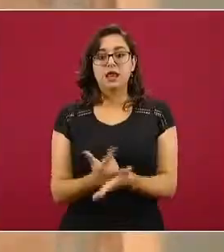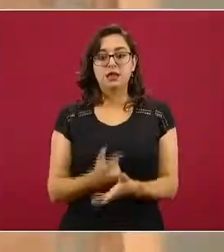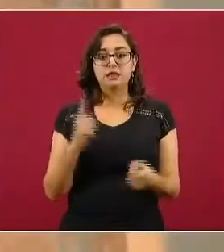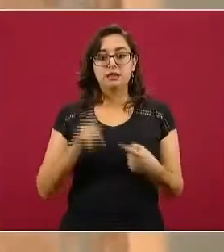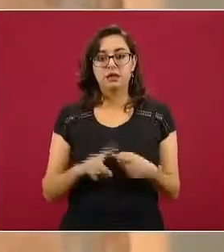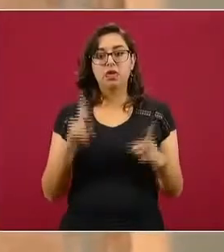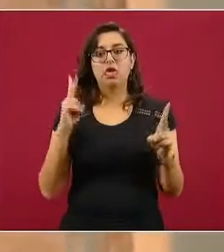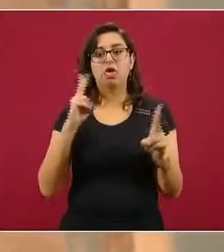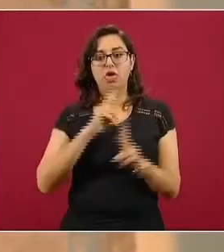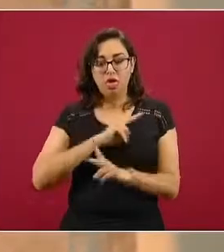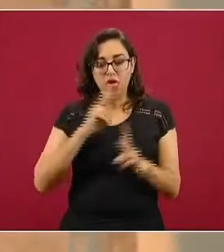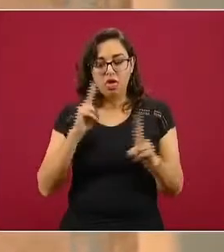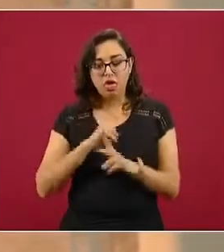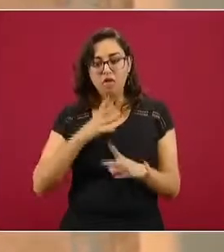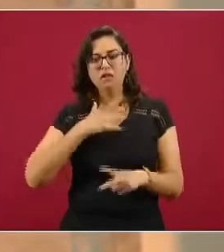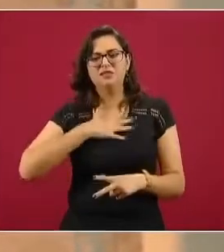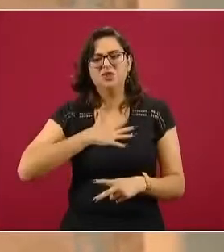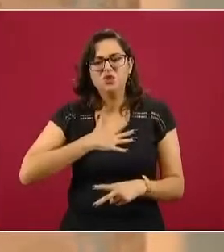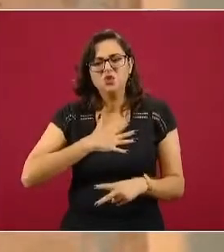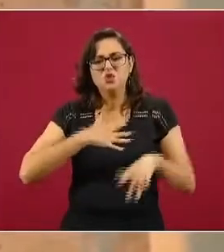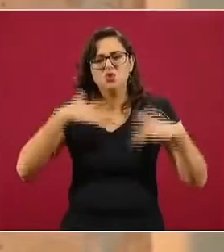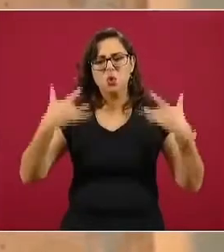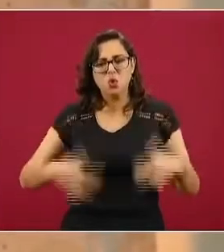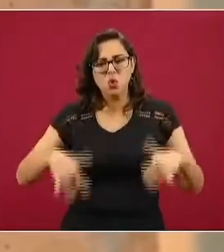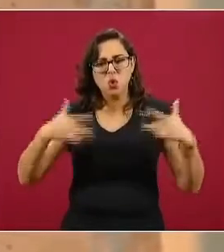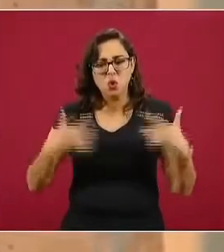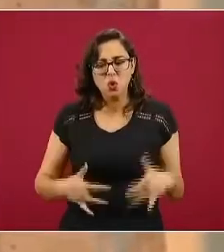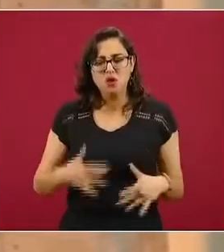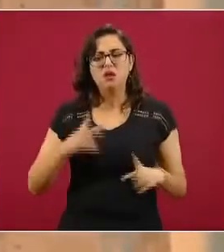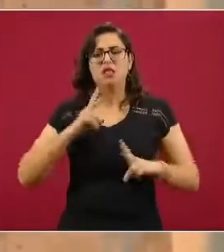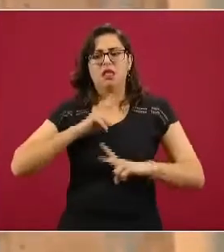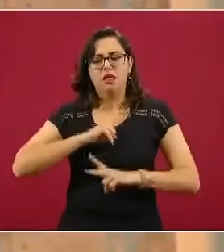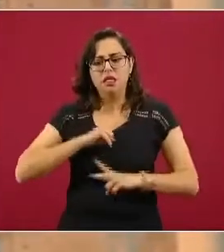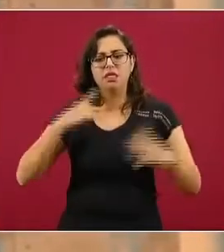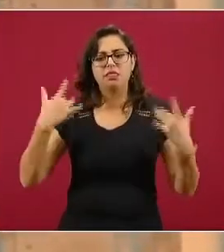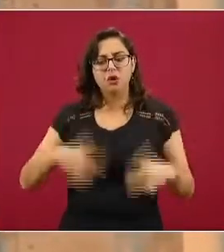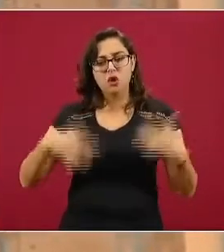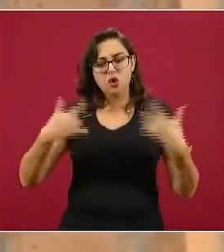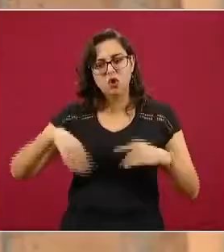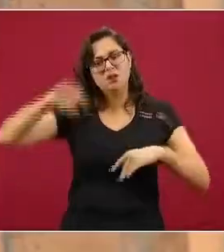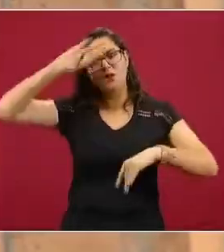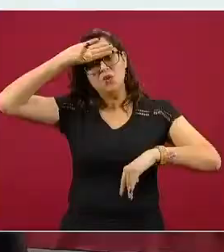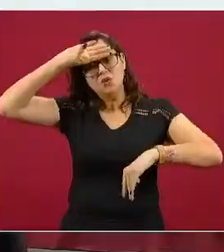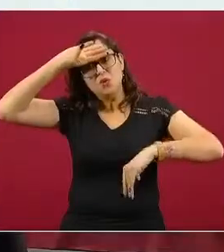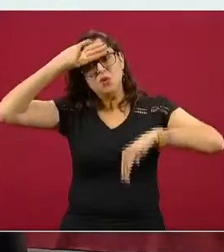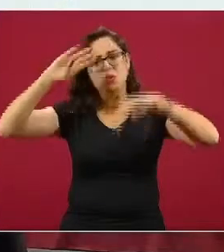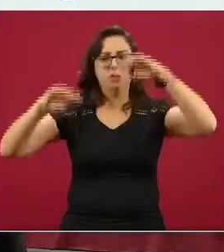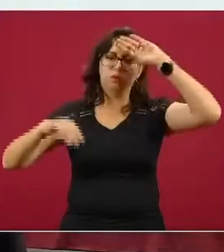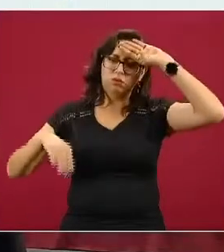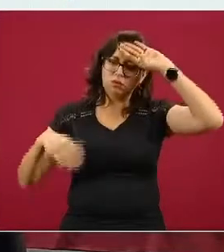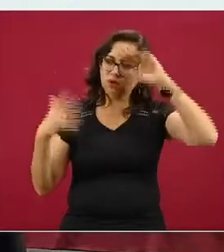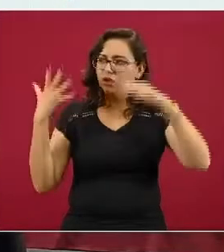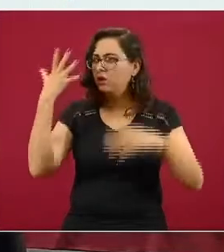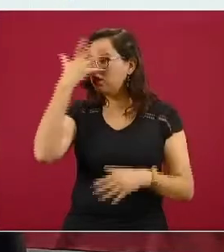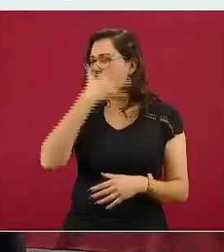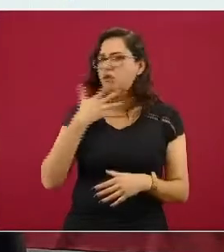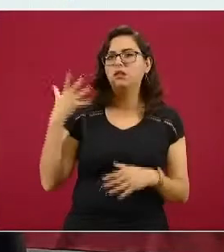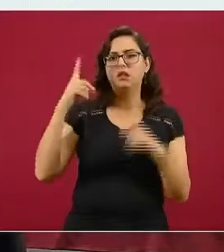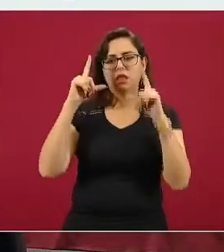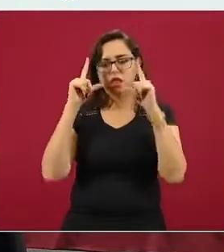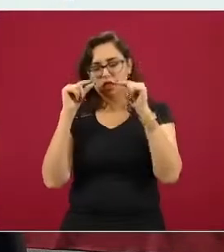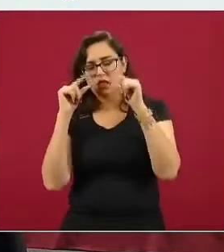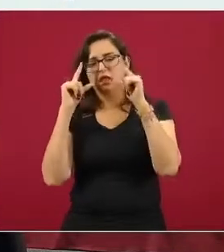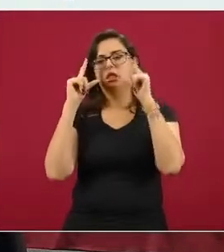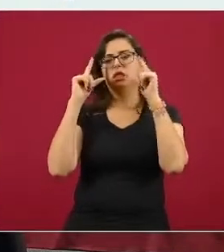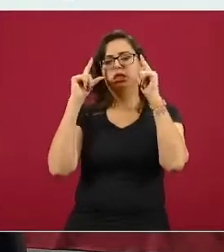enfermedad: falta de aire, dolor en el pecho, dolor al respirar, fiebre persistente, desorientación, somnolencia,